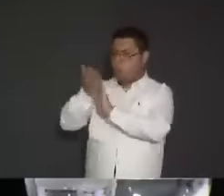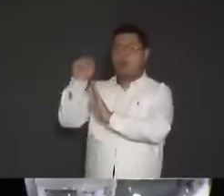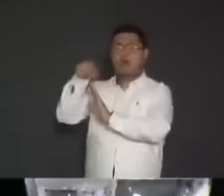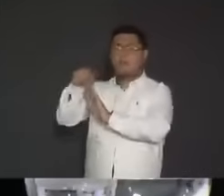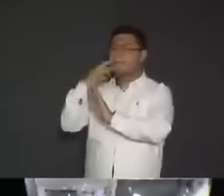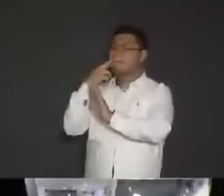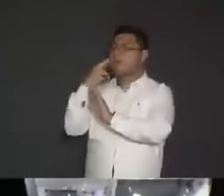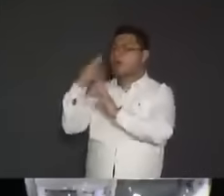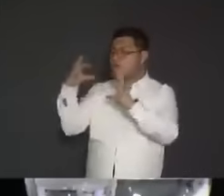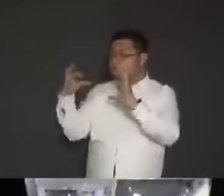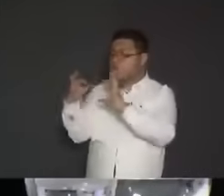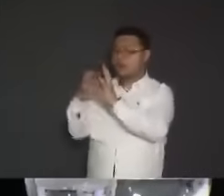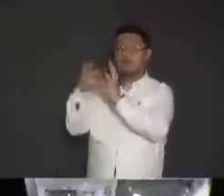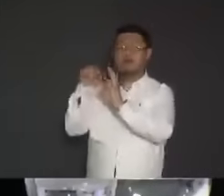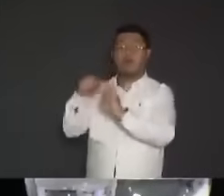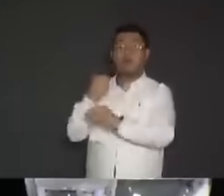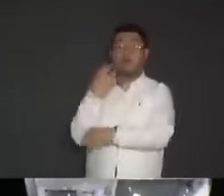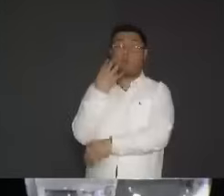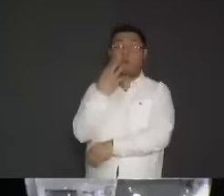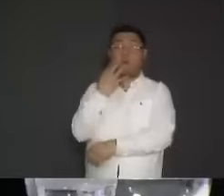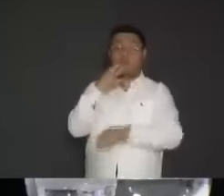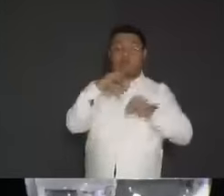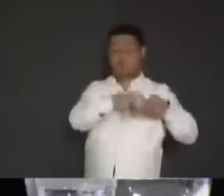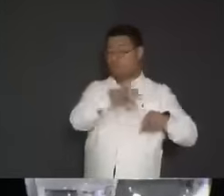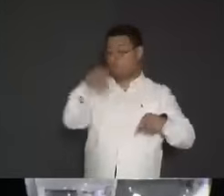que potencie 4 nuevos polos de